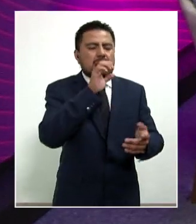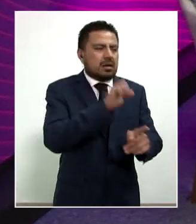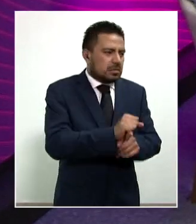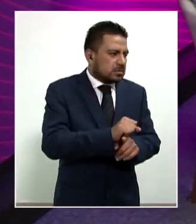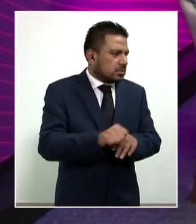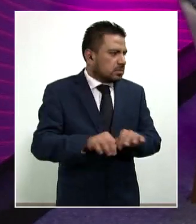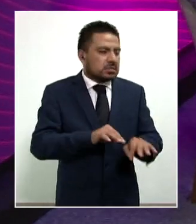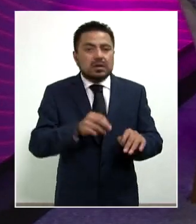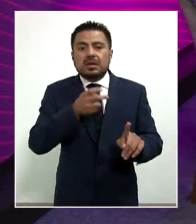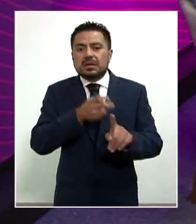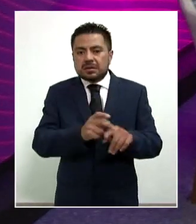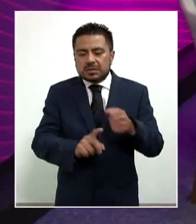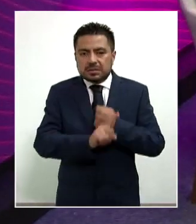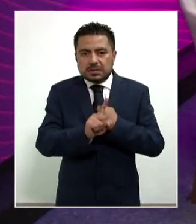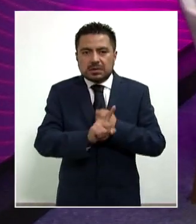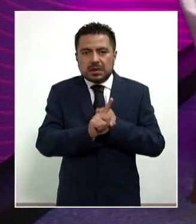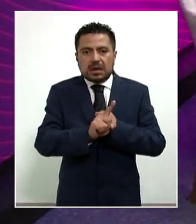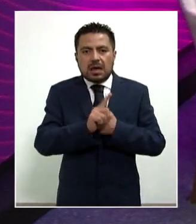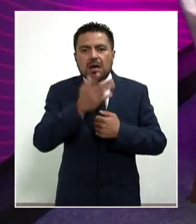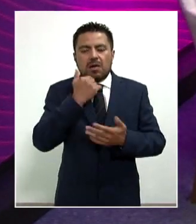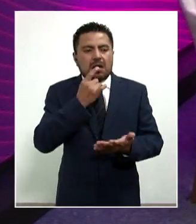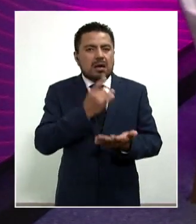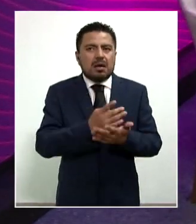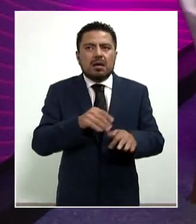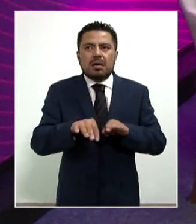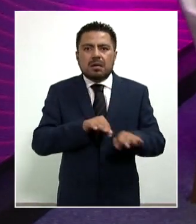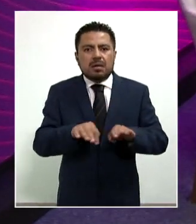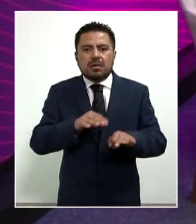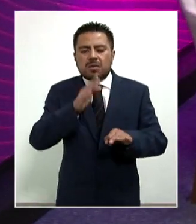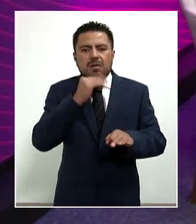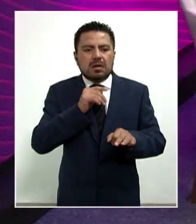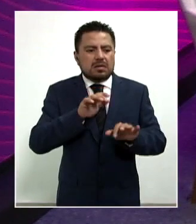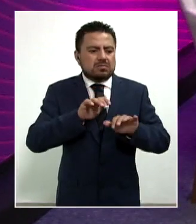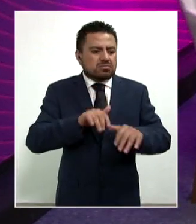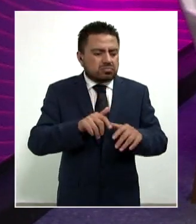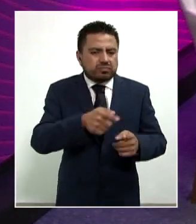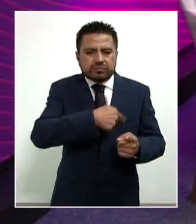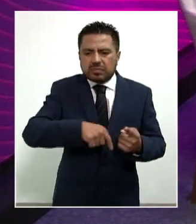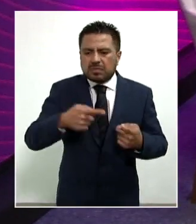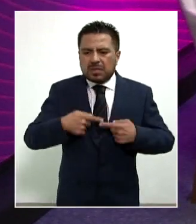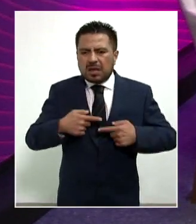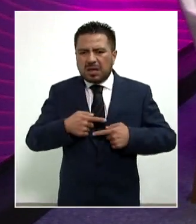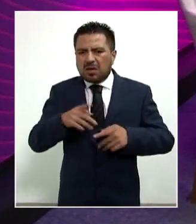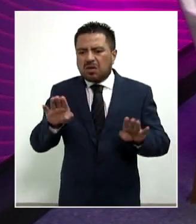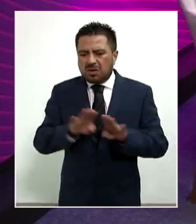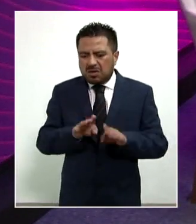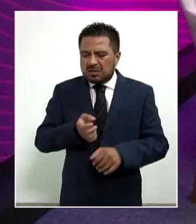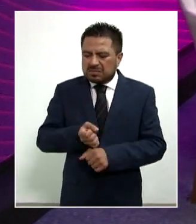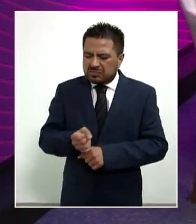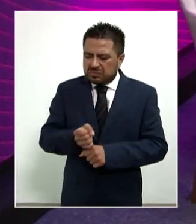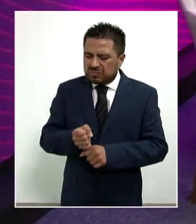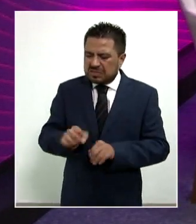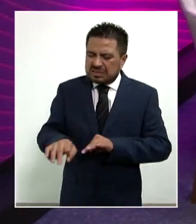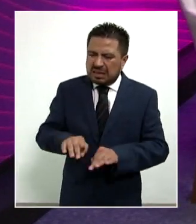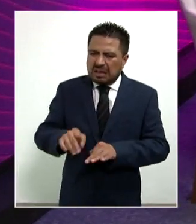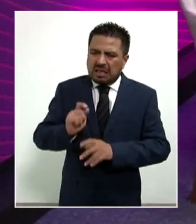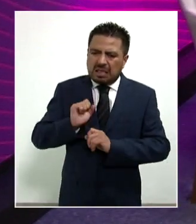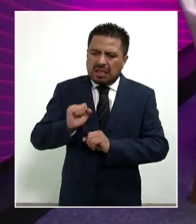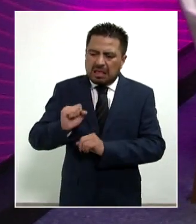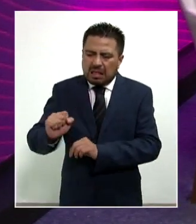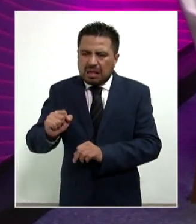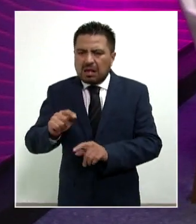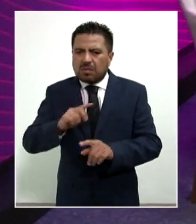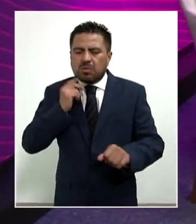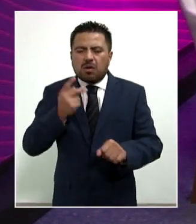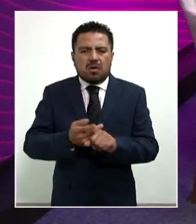Esa situación, digamos, que no es de un mal empleador, de esos malvados que llegan a explotar a la gente. El 40% es un asunto de maldades